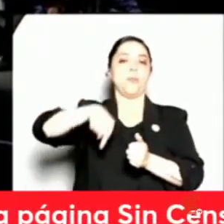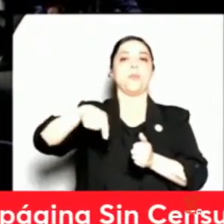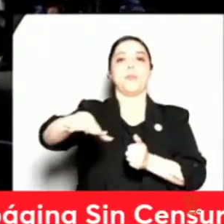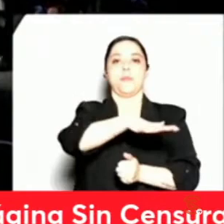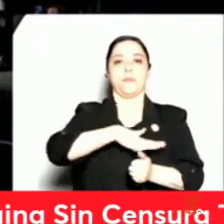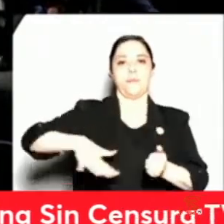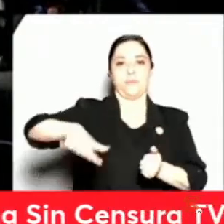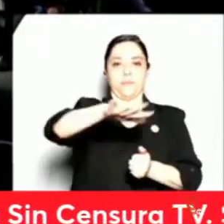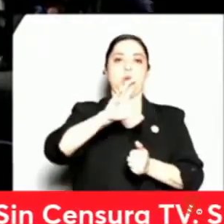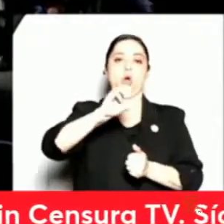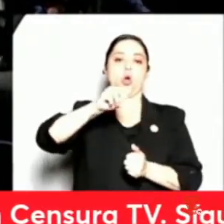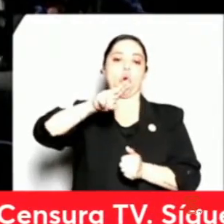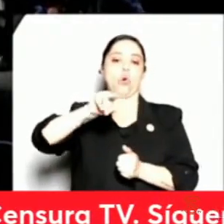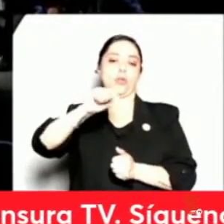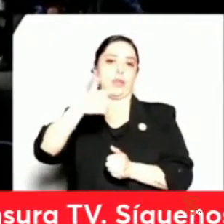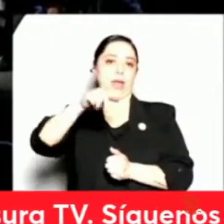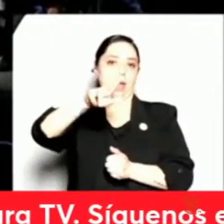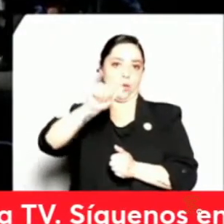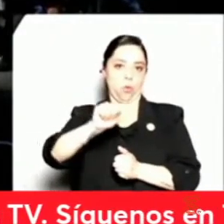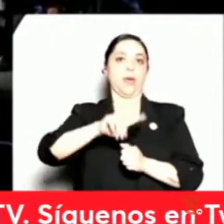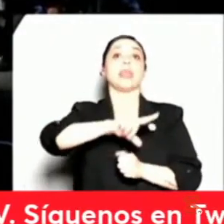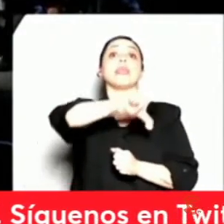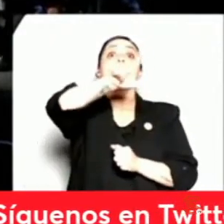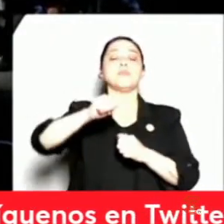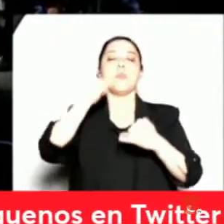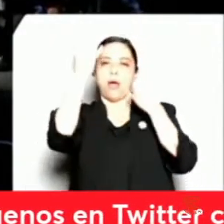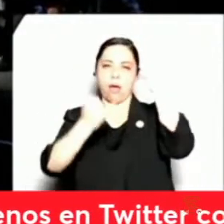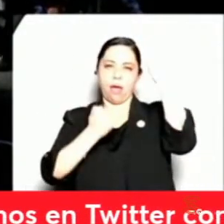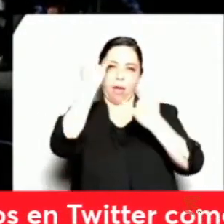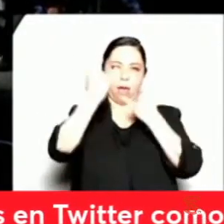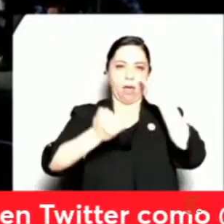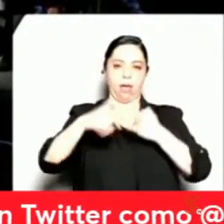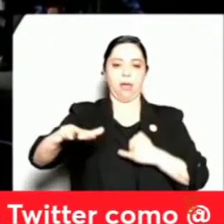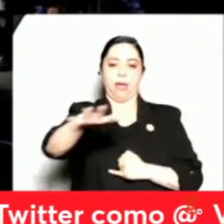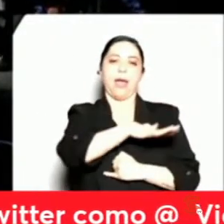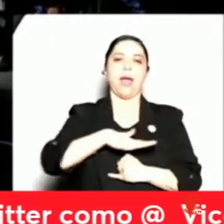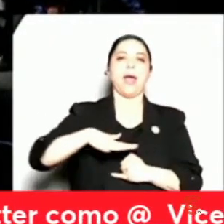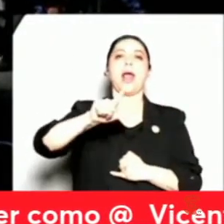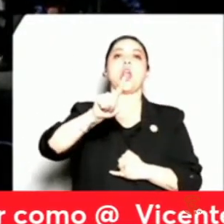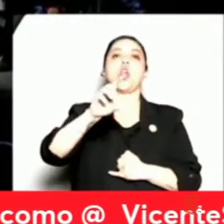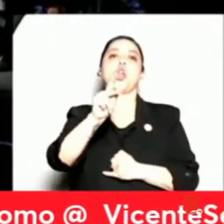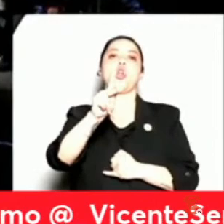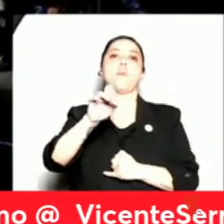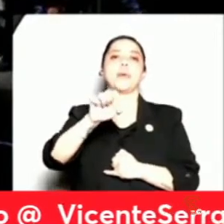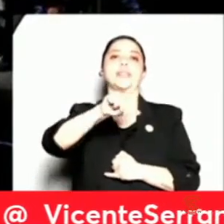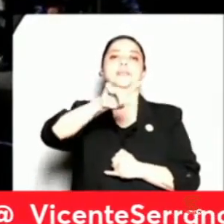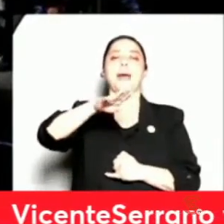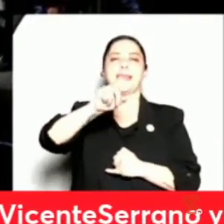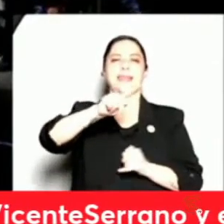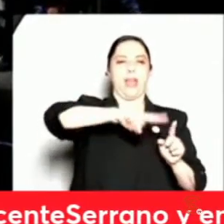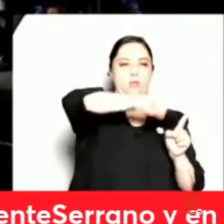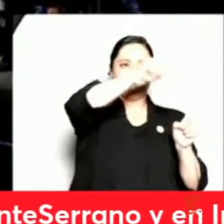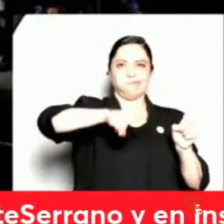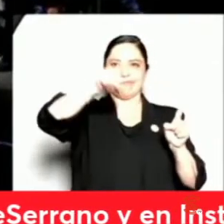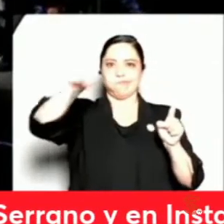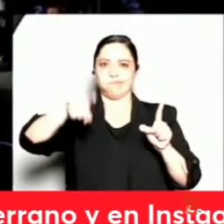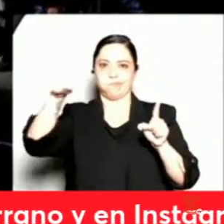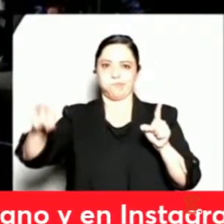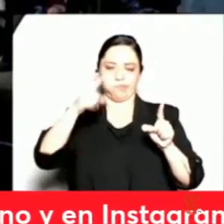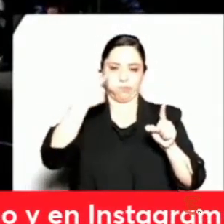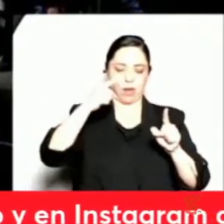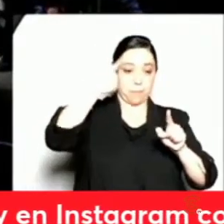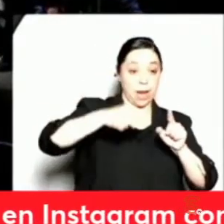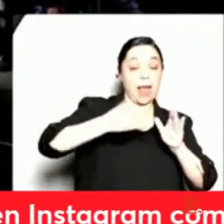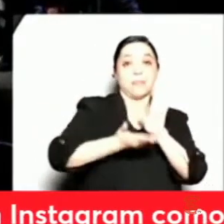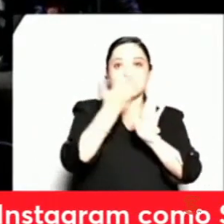la Conagua. En el 21, impulsó la rehabilitación del acueducto López Mateos Ixpúgil y la reconstrucción de sistemas de